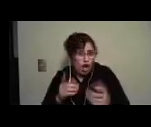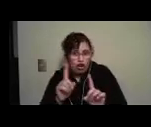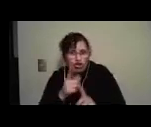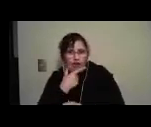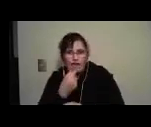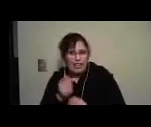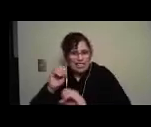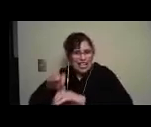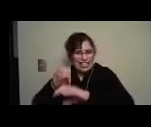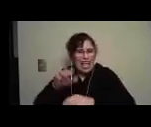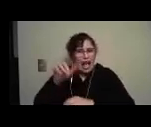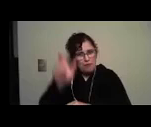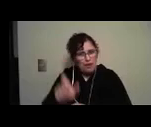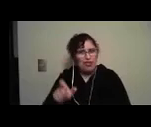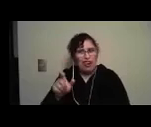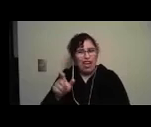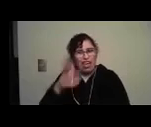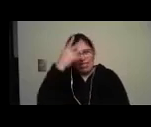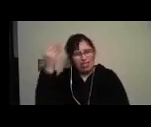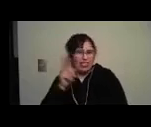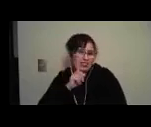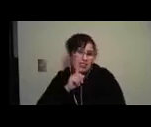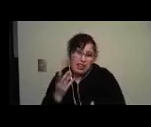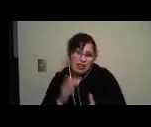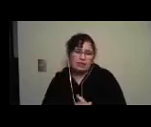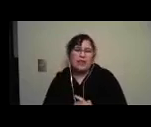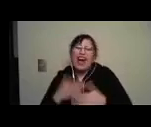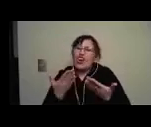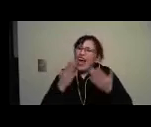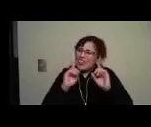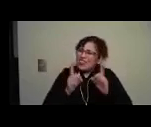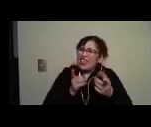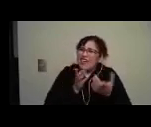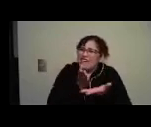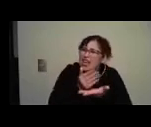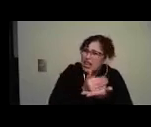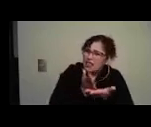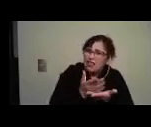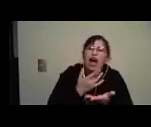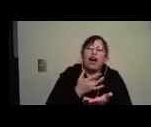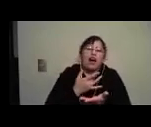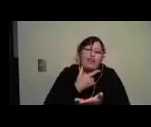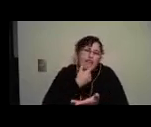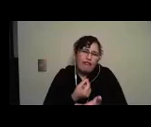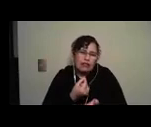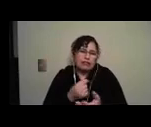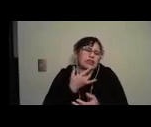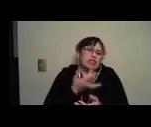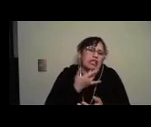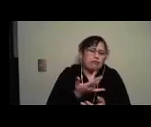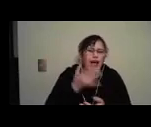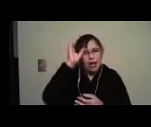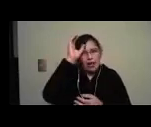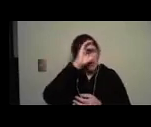personas con demencia. Y lo que hay que hacer es buscar estrategias más simples que le permitan poder resolver los problemas que